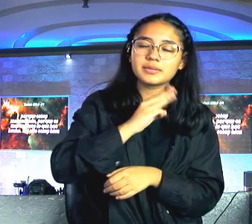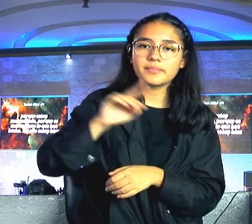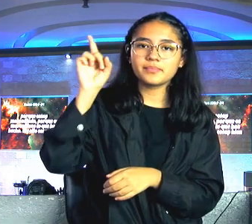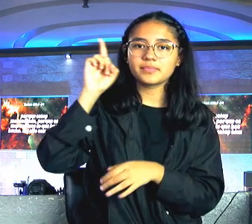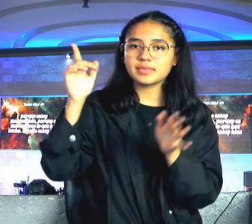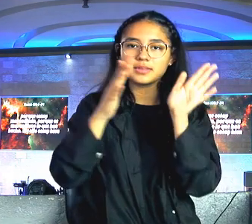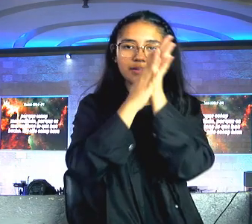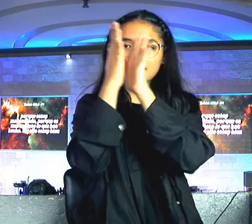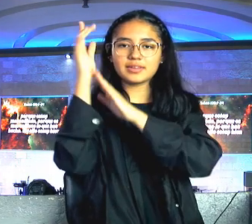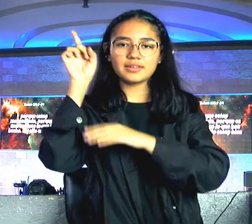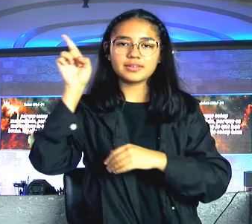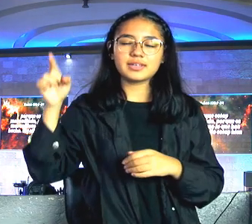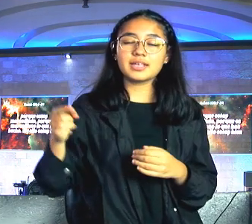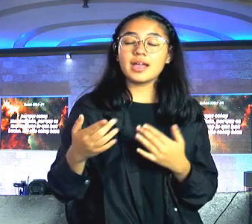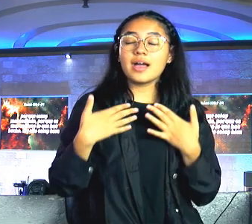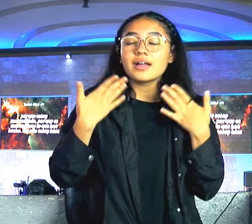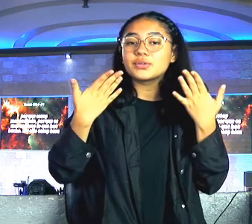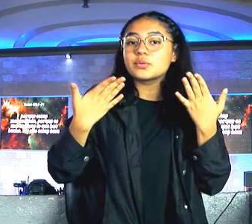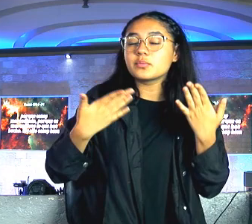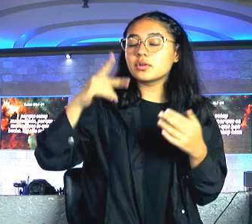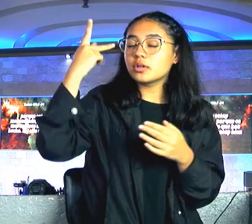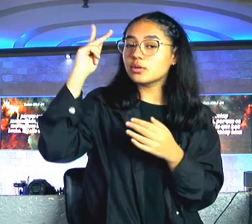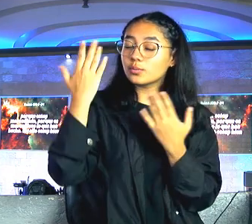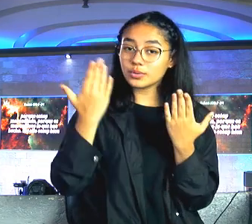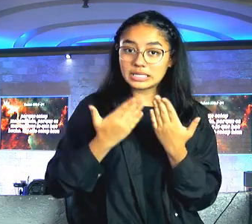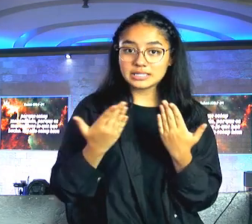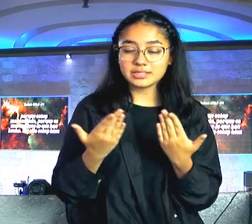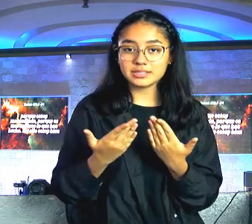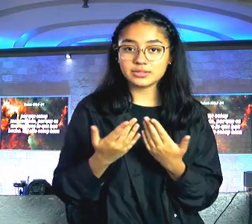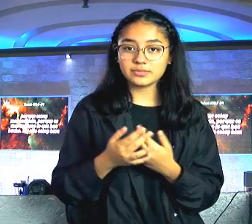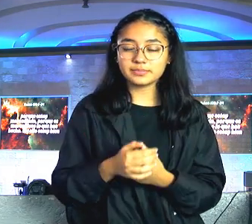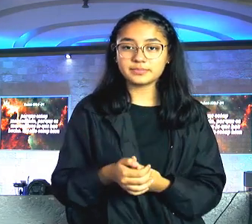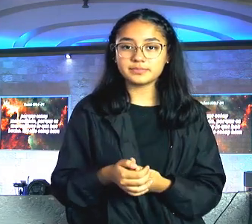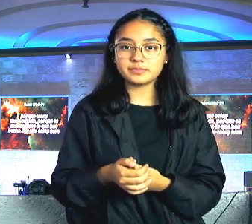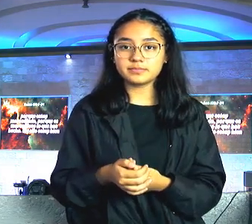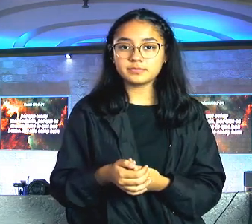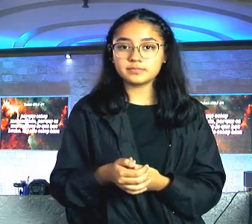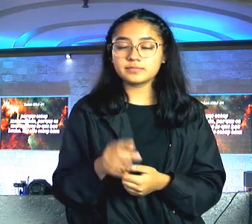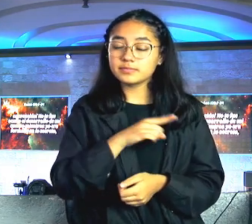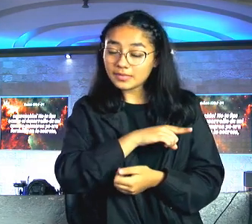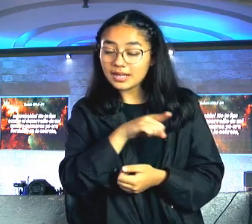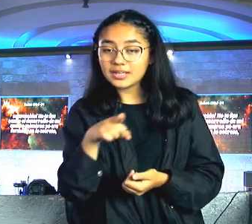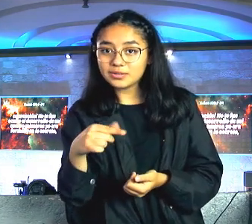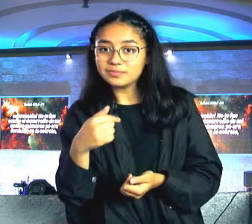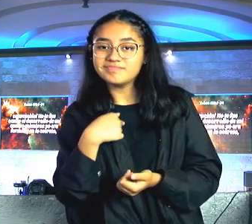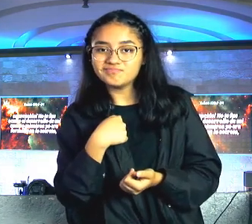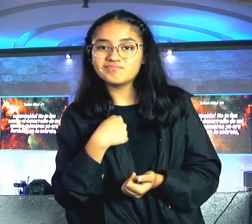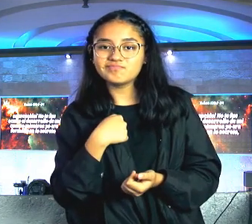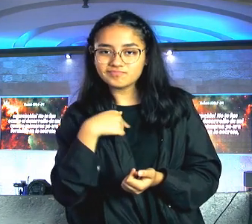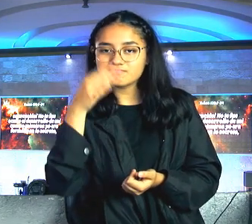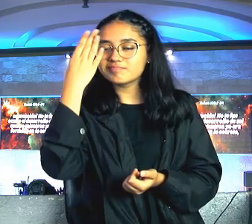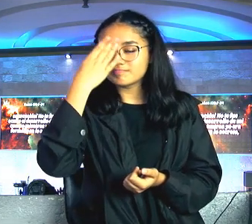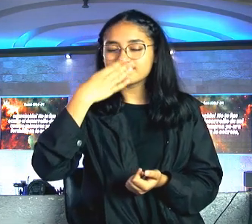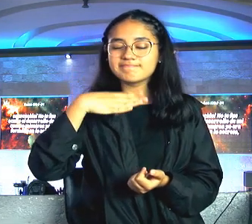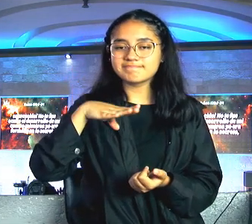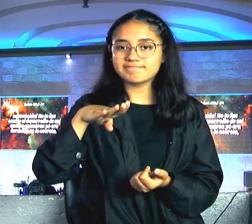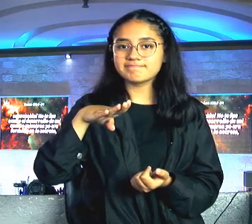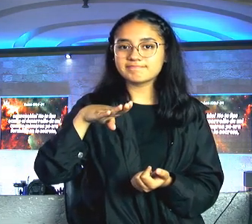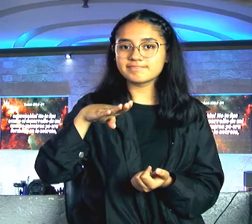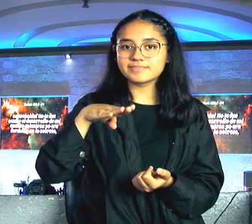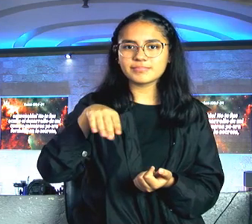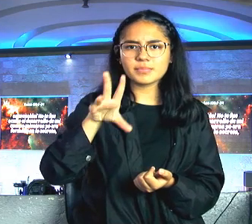es maravilloso lo que has hecho. De ello estoy bien convencido. No te